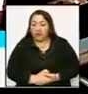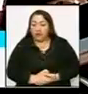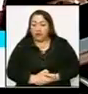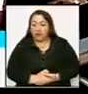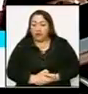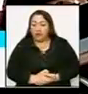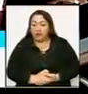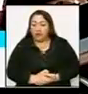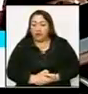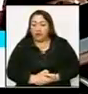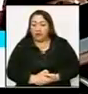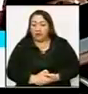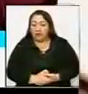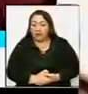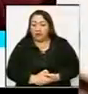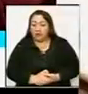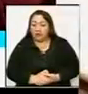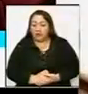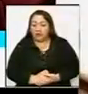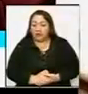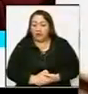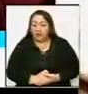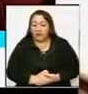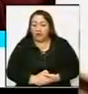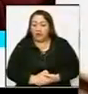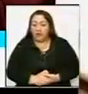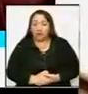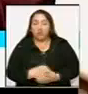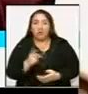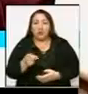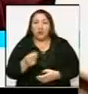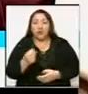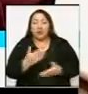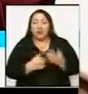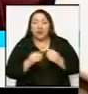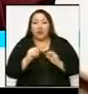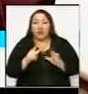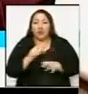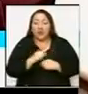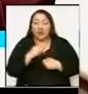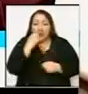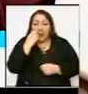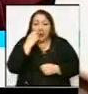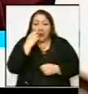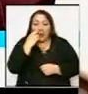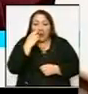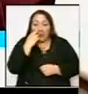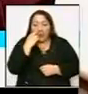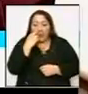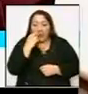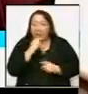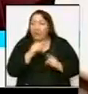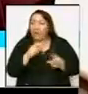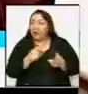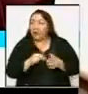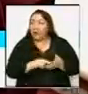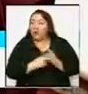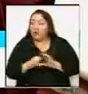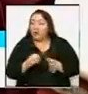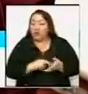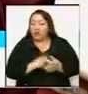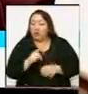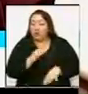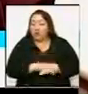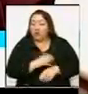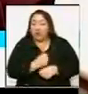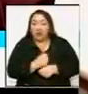no deja de tener razón cuando dice, presenta al partido y el partido lo tramite en 7 años. Pero eso es cuando se actúa